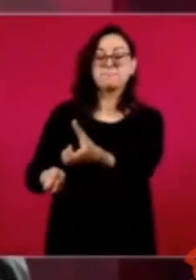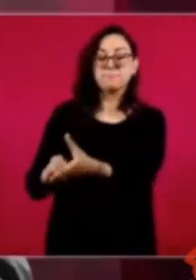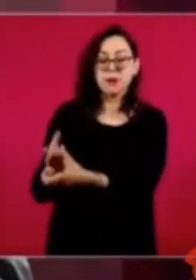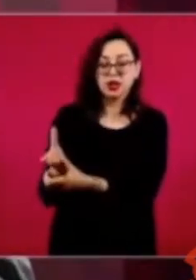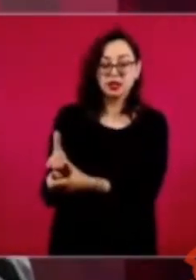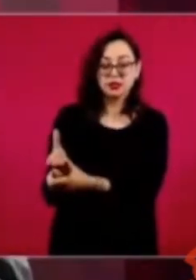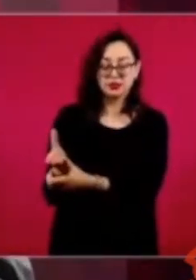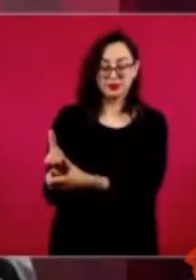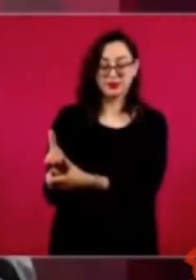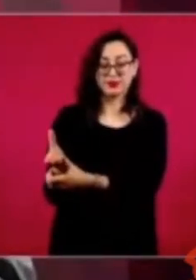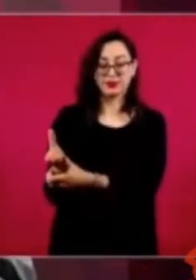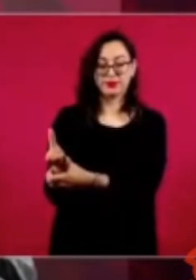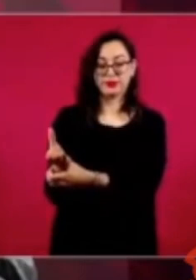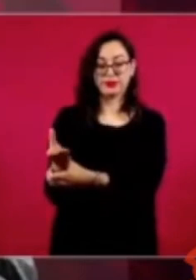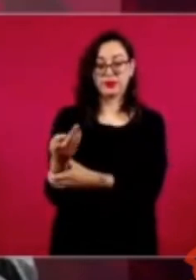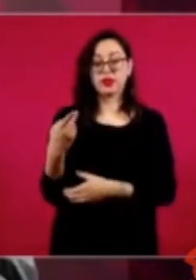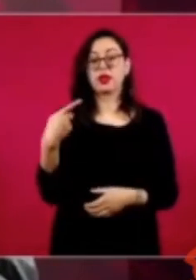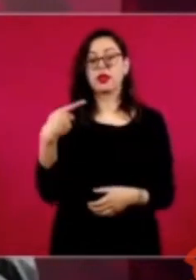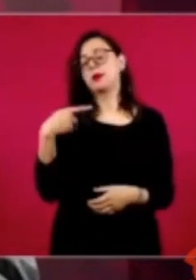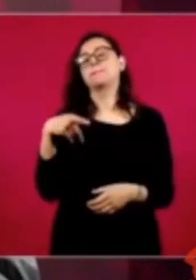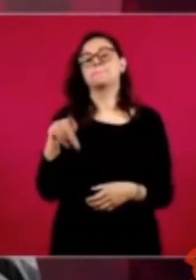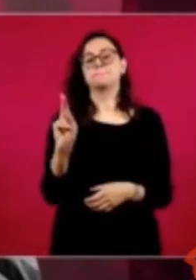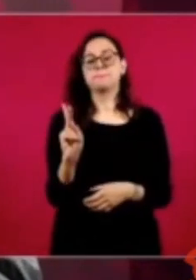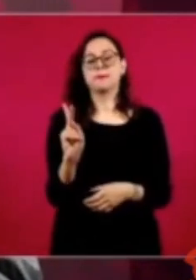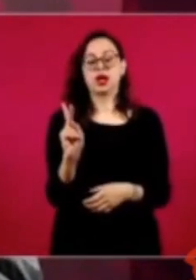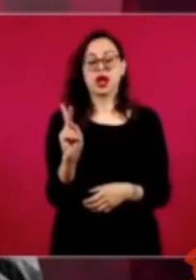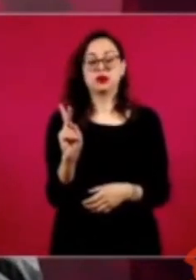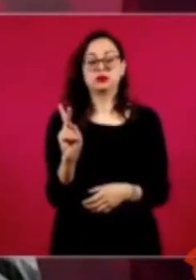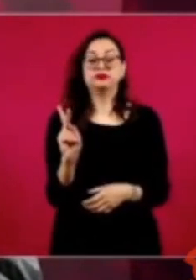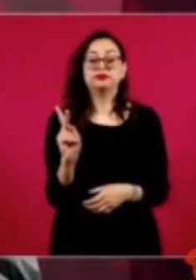pero como así son estos,